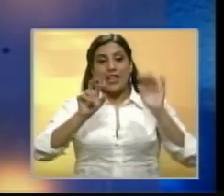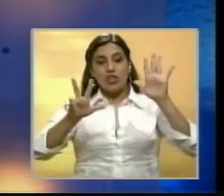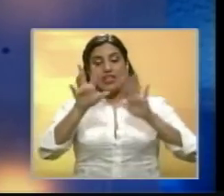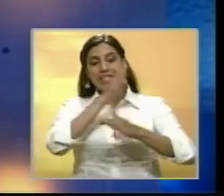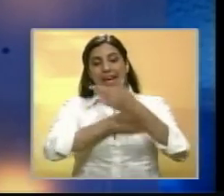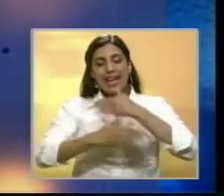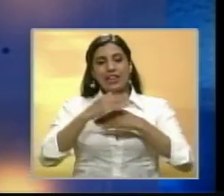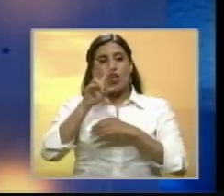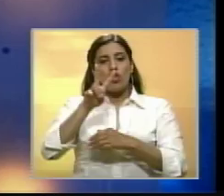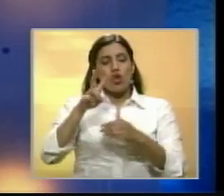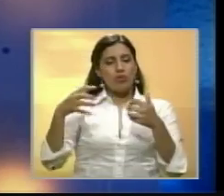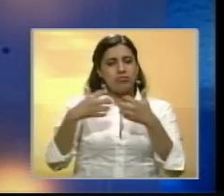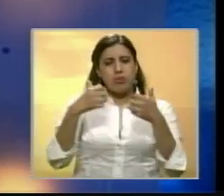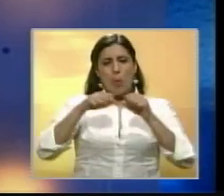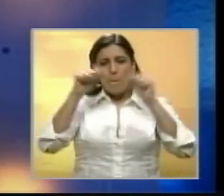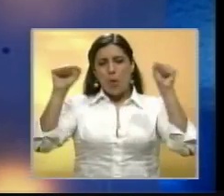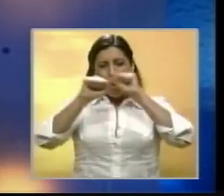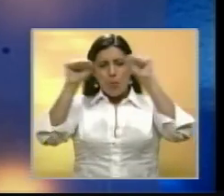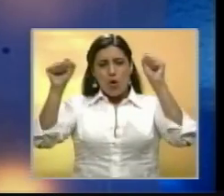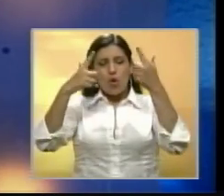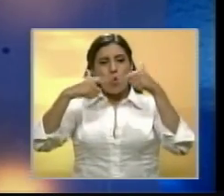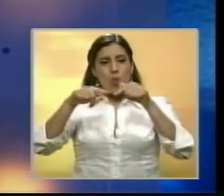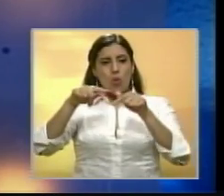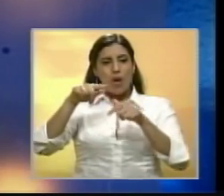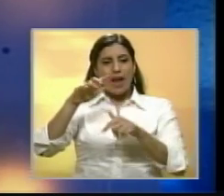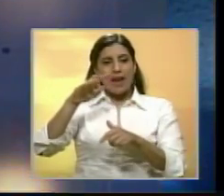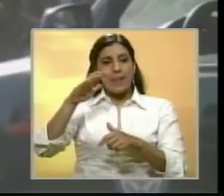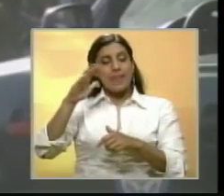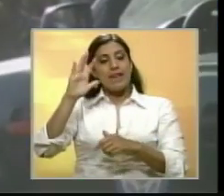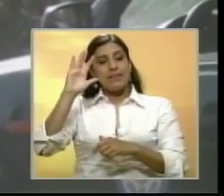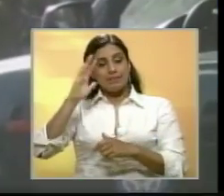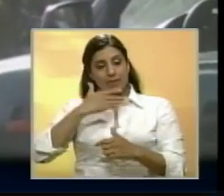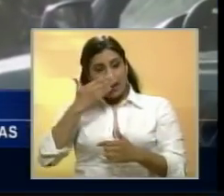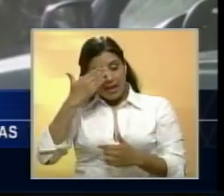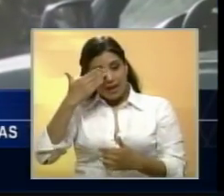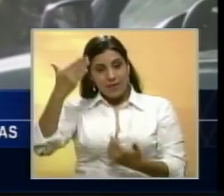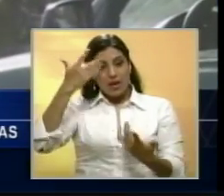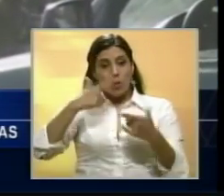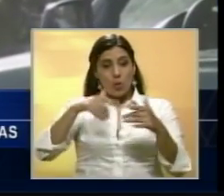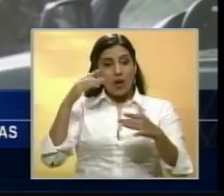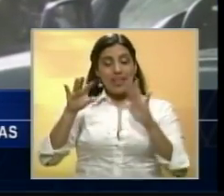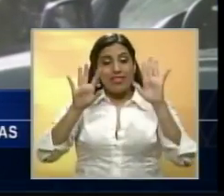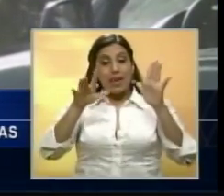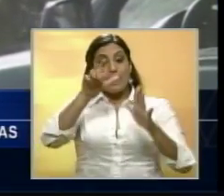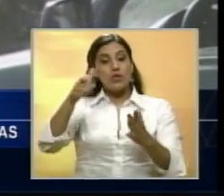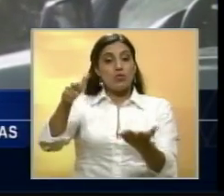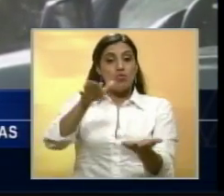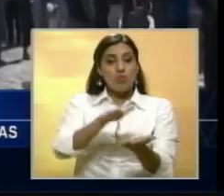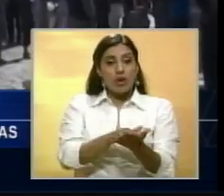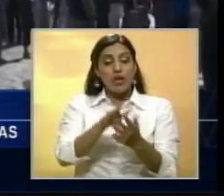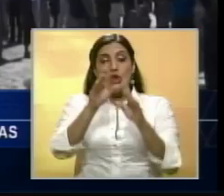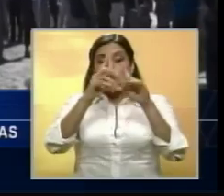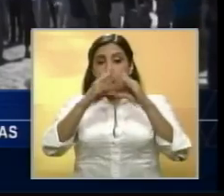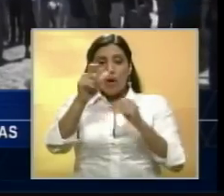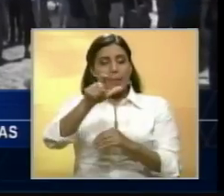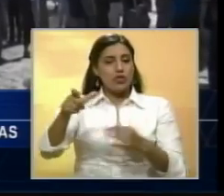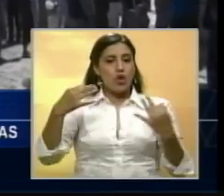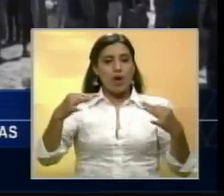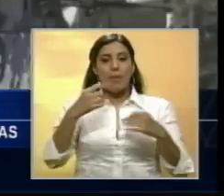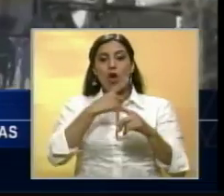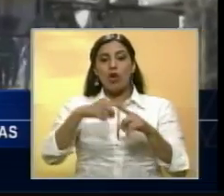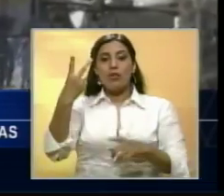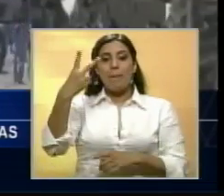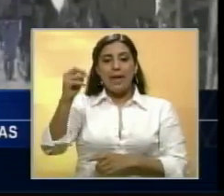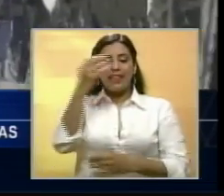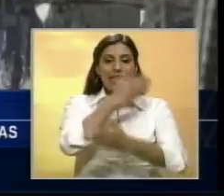resultaron heridas en 2 ataques con bombas ocurridos en Afganistán. En el primer atentado, al menos 10 personas murieron, todas civiles, y otras 20